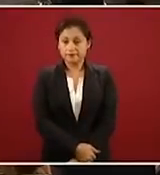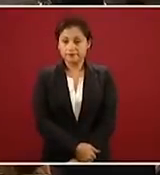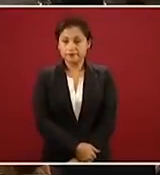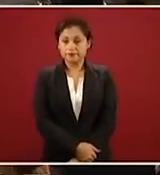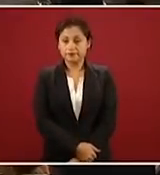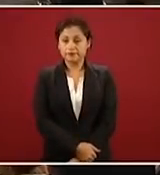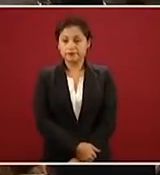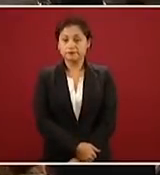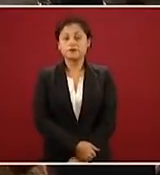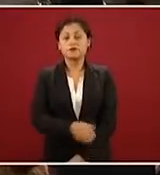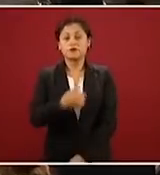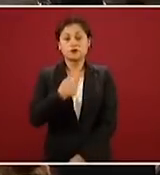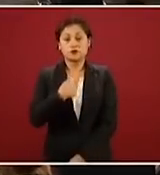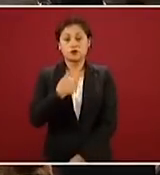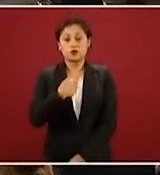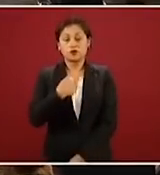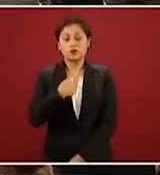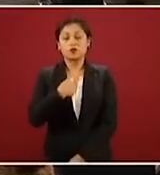le entrego a usted